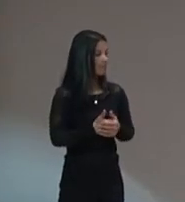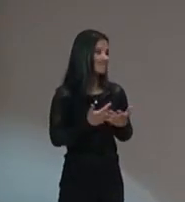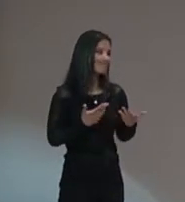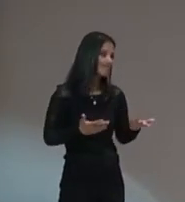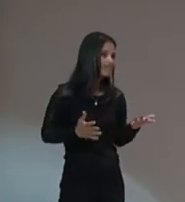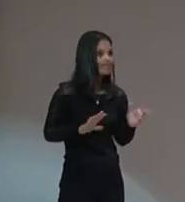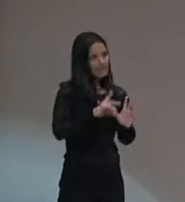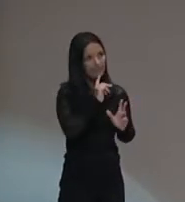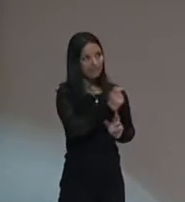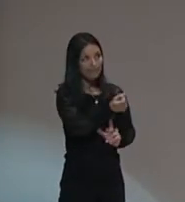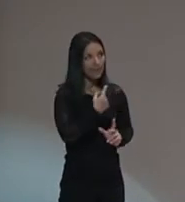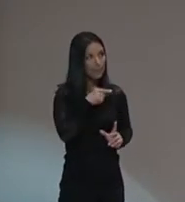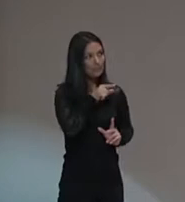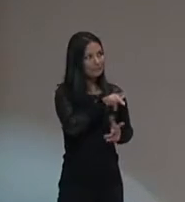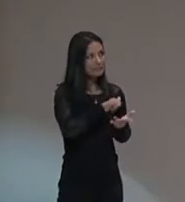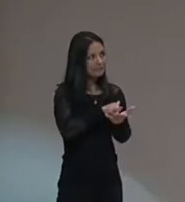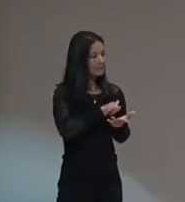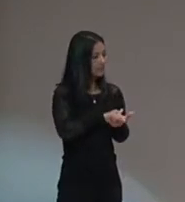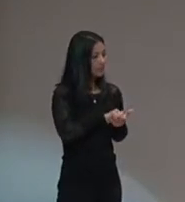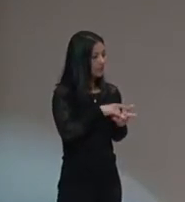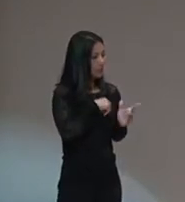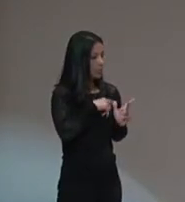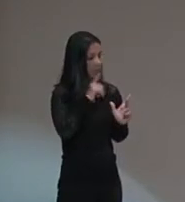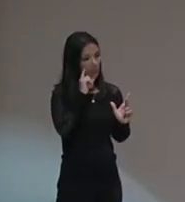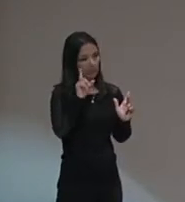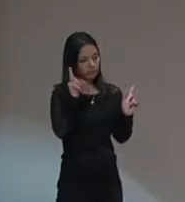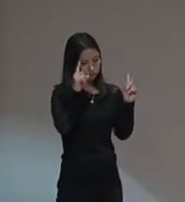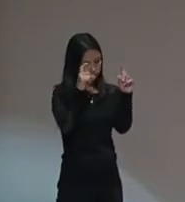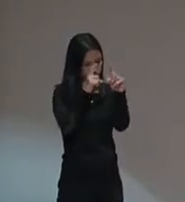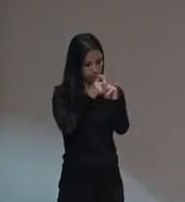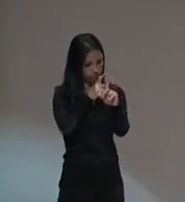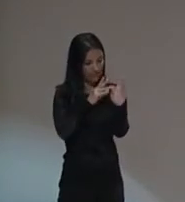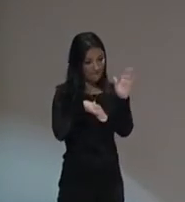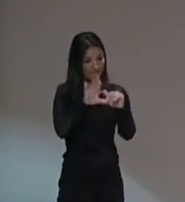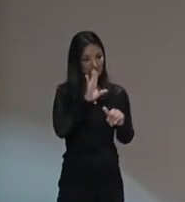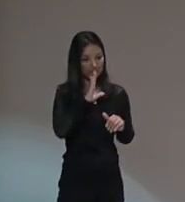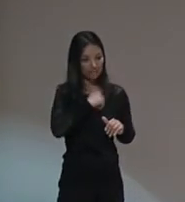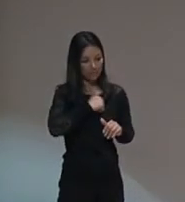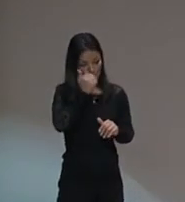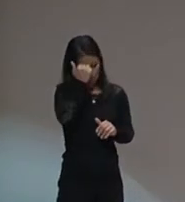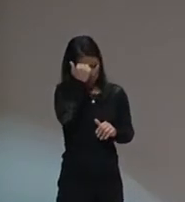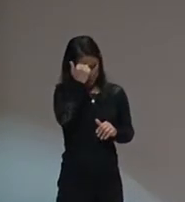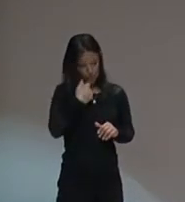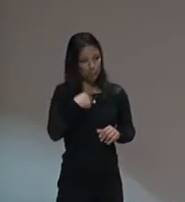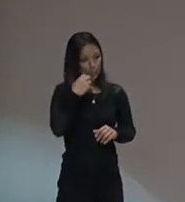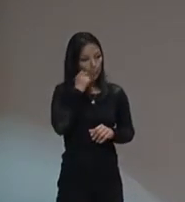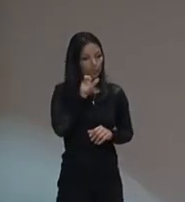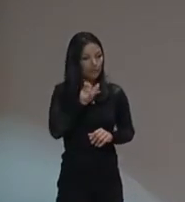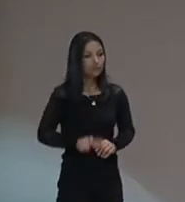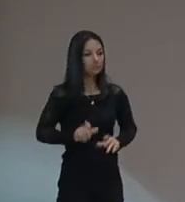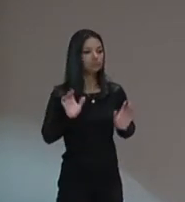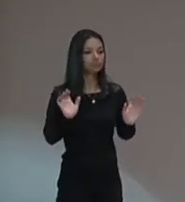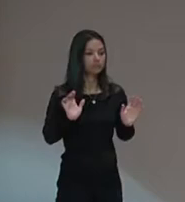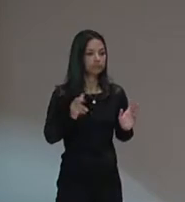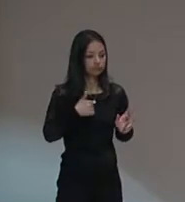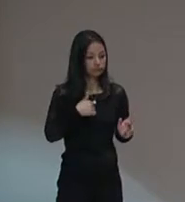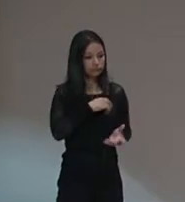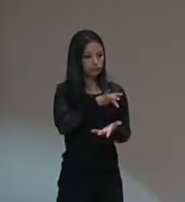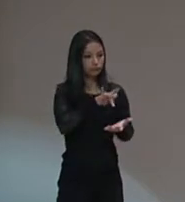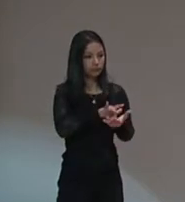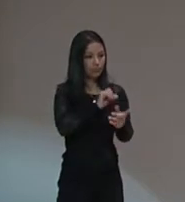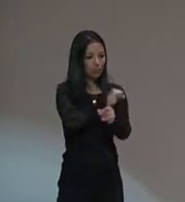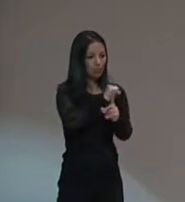Es una pregunta que inicialmente nos convoca a los maestros como seres humanos, integrantes de un